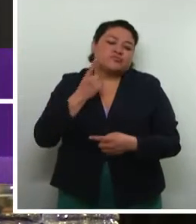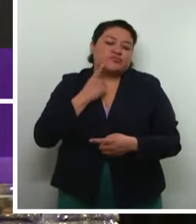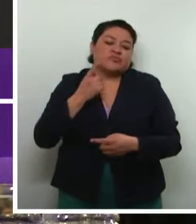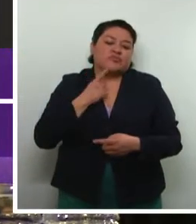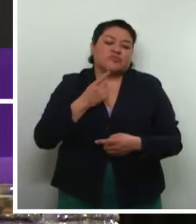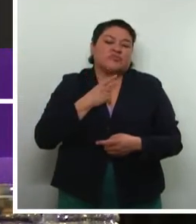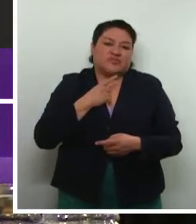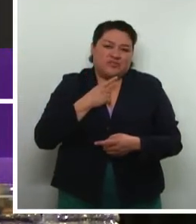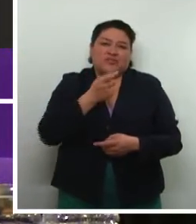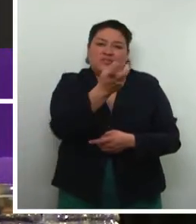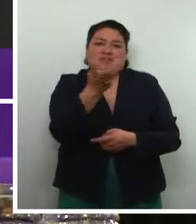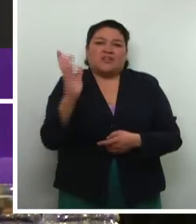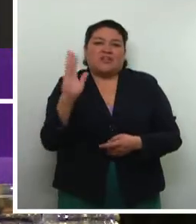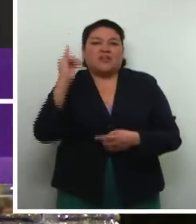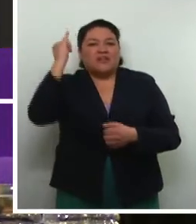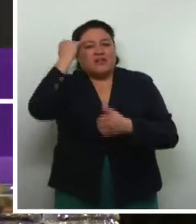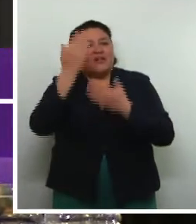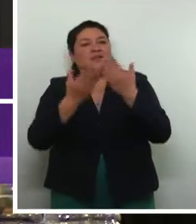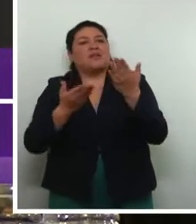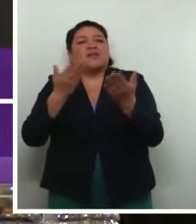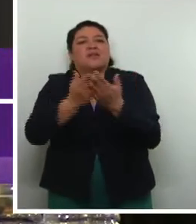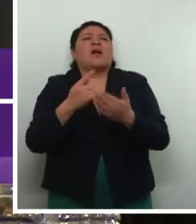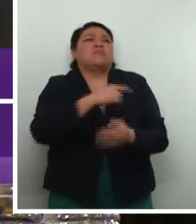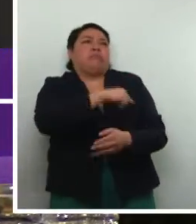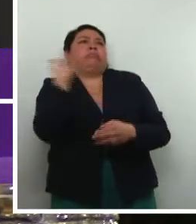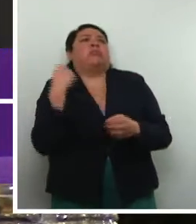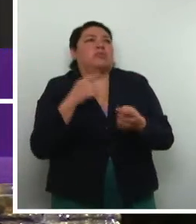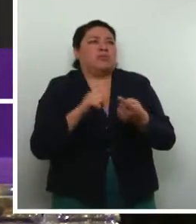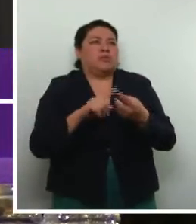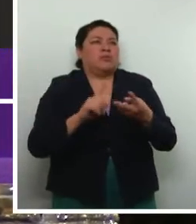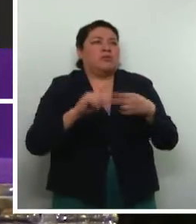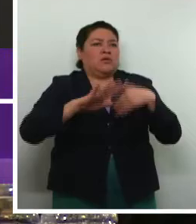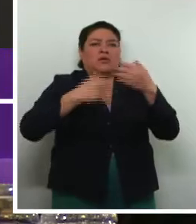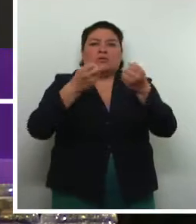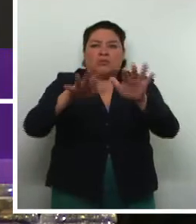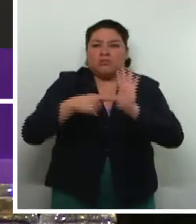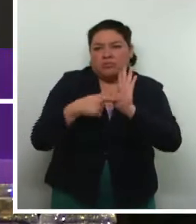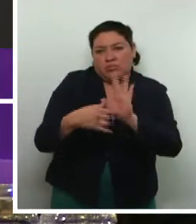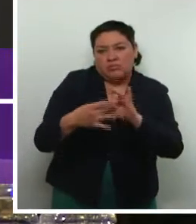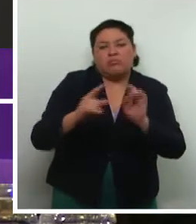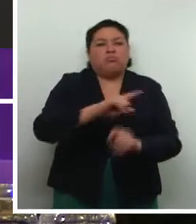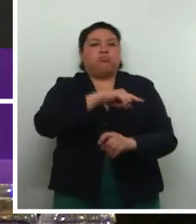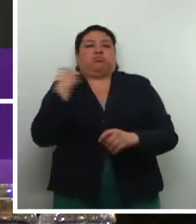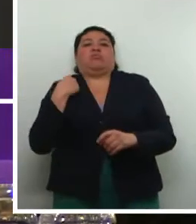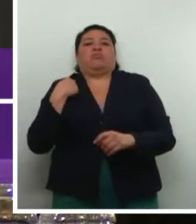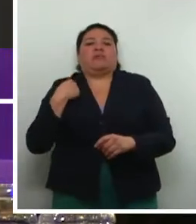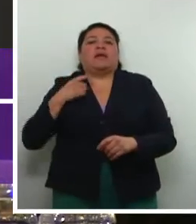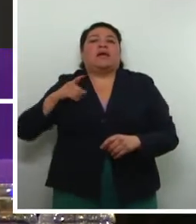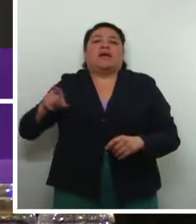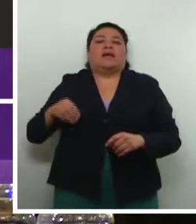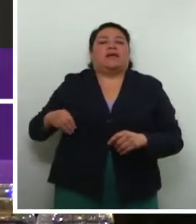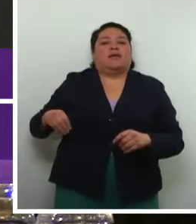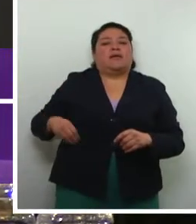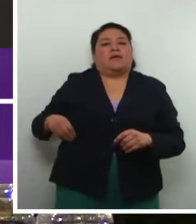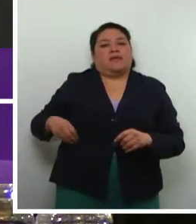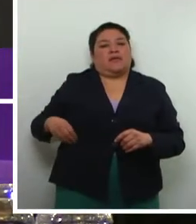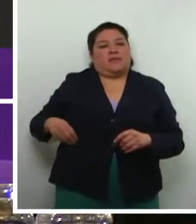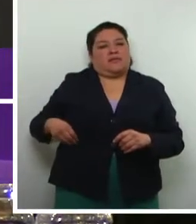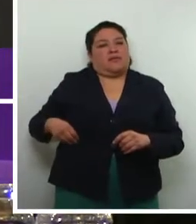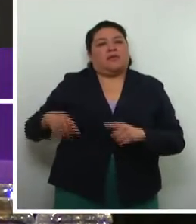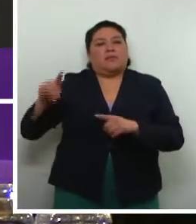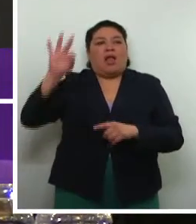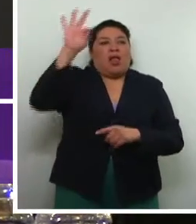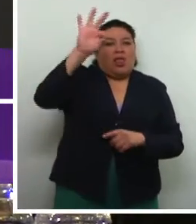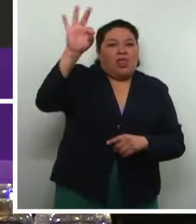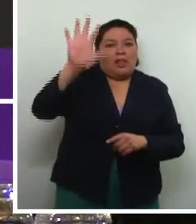perdido las reservas tanto en comisiones como en el Pleno. Entonces yo sí pediría y haría un atento llamado a